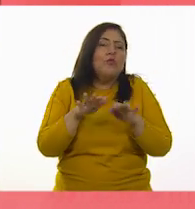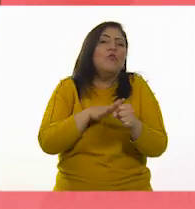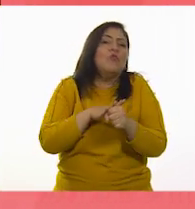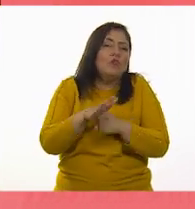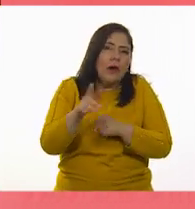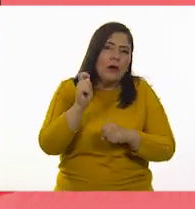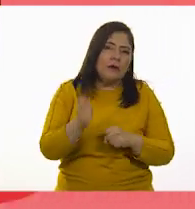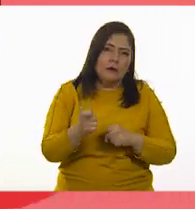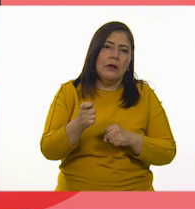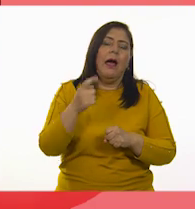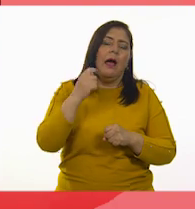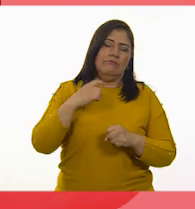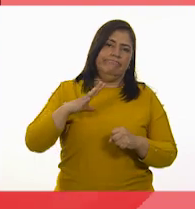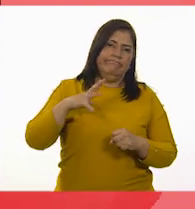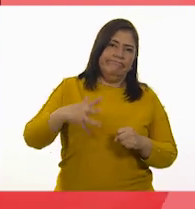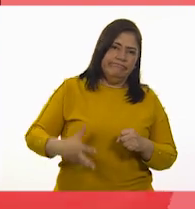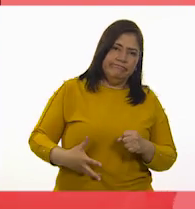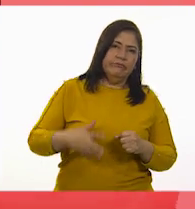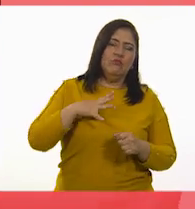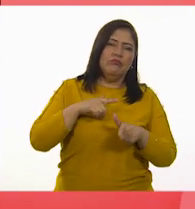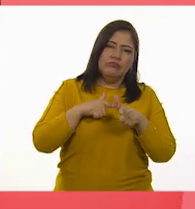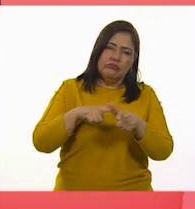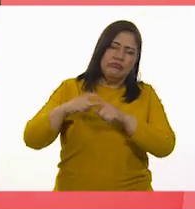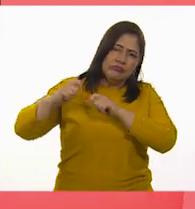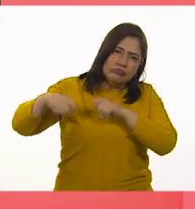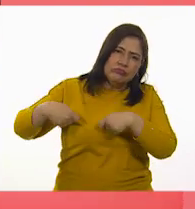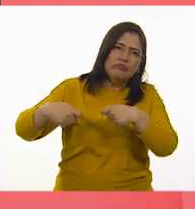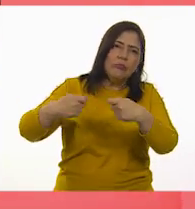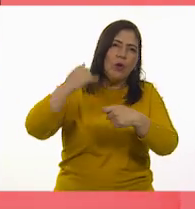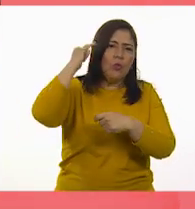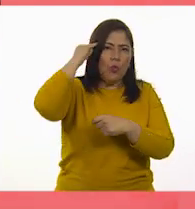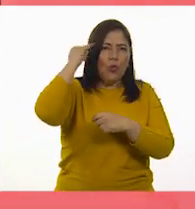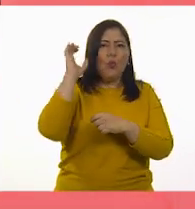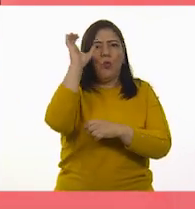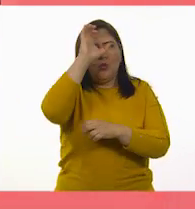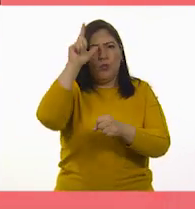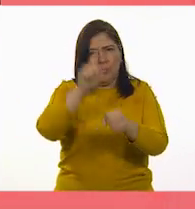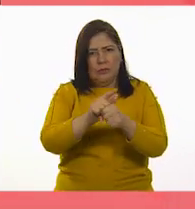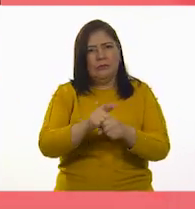haber mantenido con orgullo nuestras raíces indígenas.